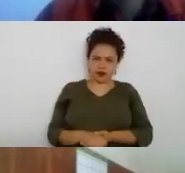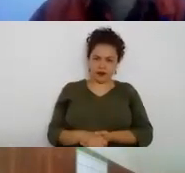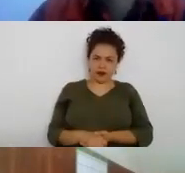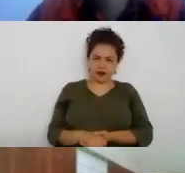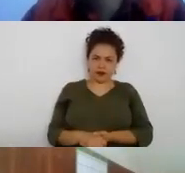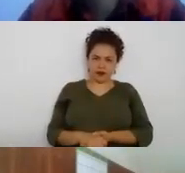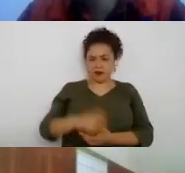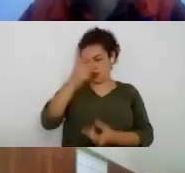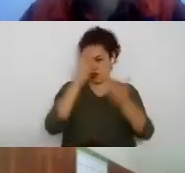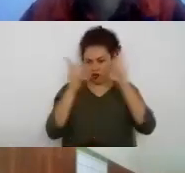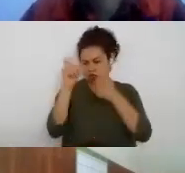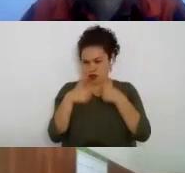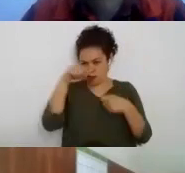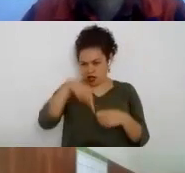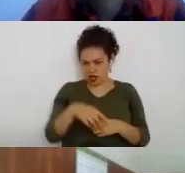¿Alguna duda hasta aquí?